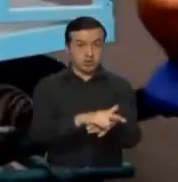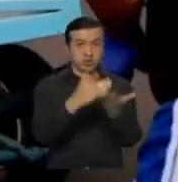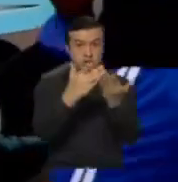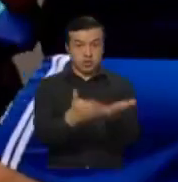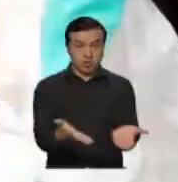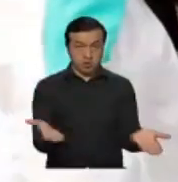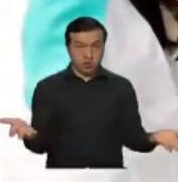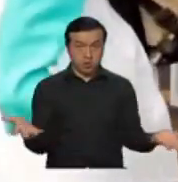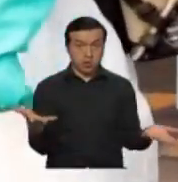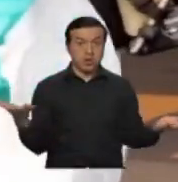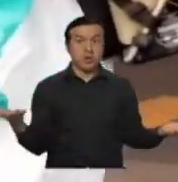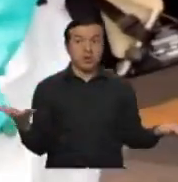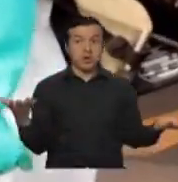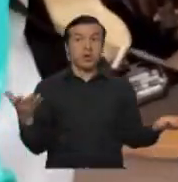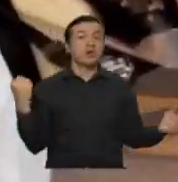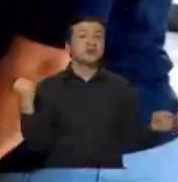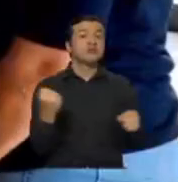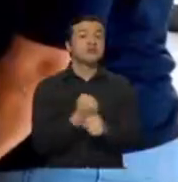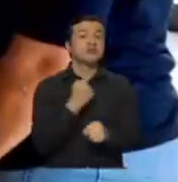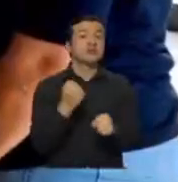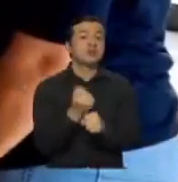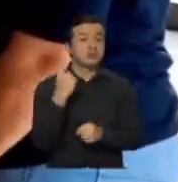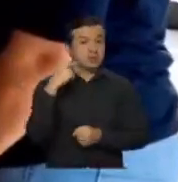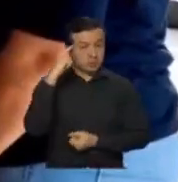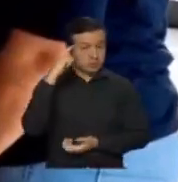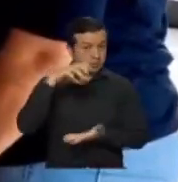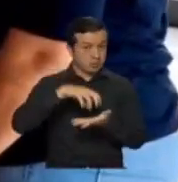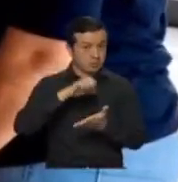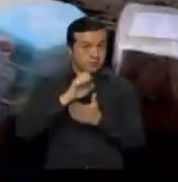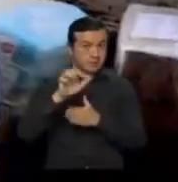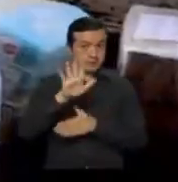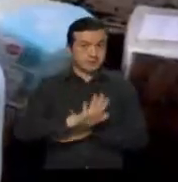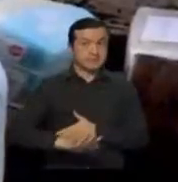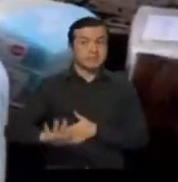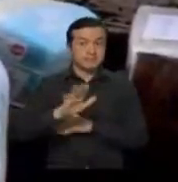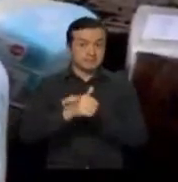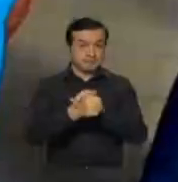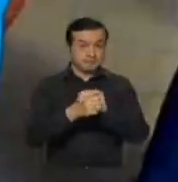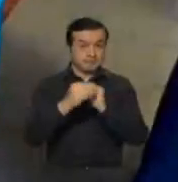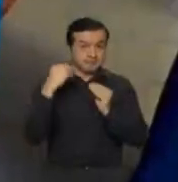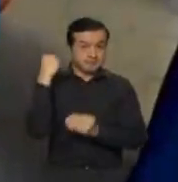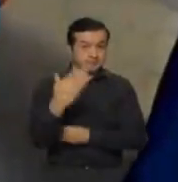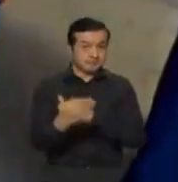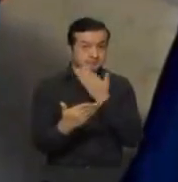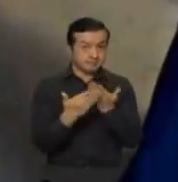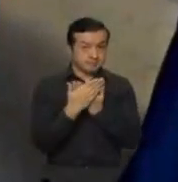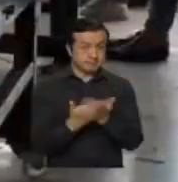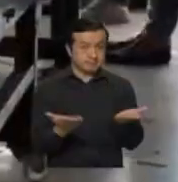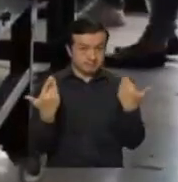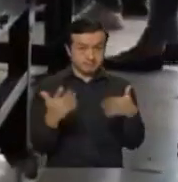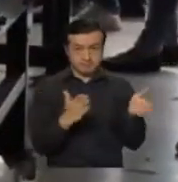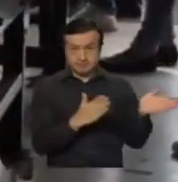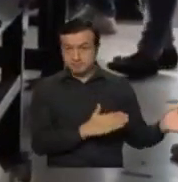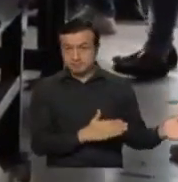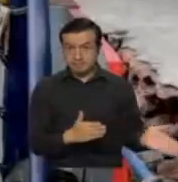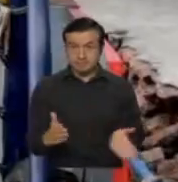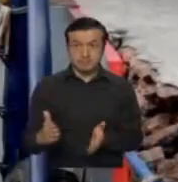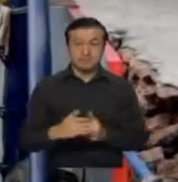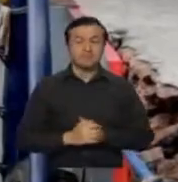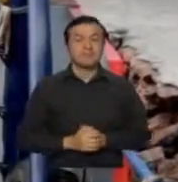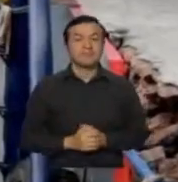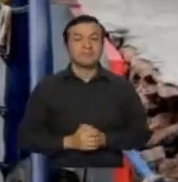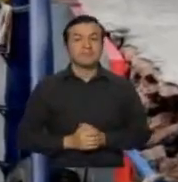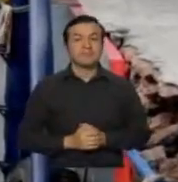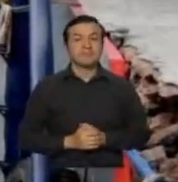materiales fortalecerán el trabajo que el gobierno nacional efectuó en la isla para enfrentar los efectos del coronavirus. Con la llegada